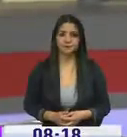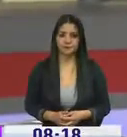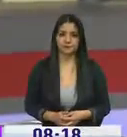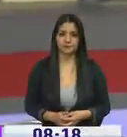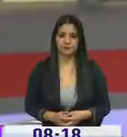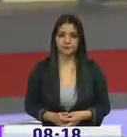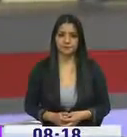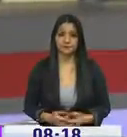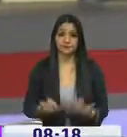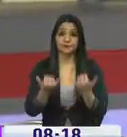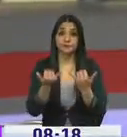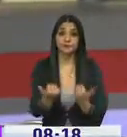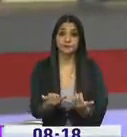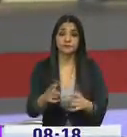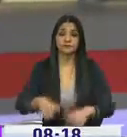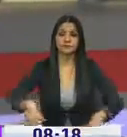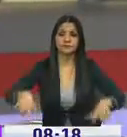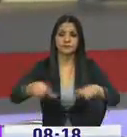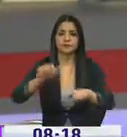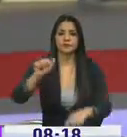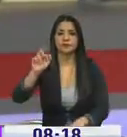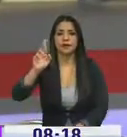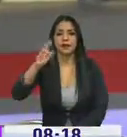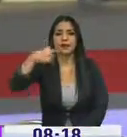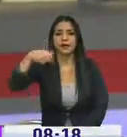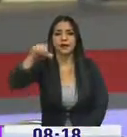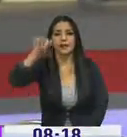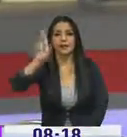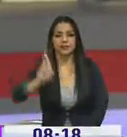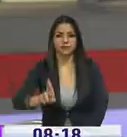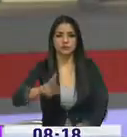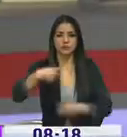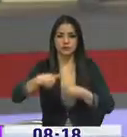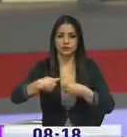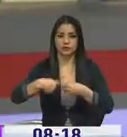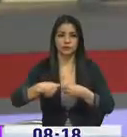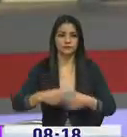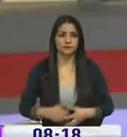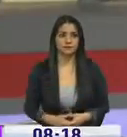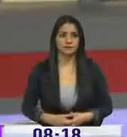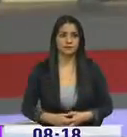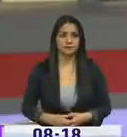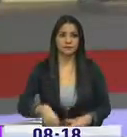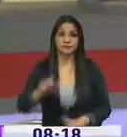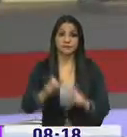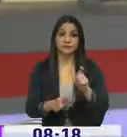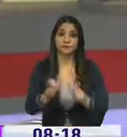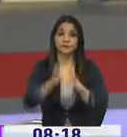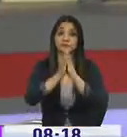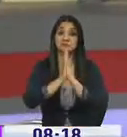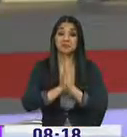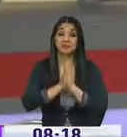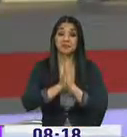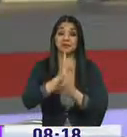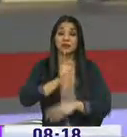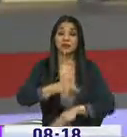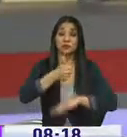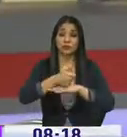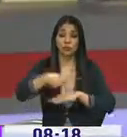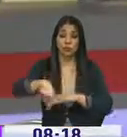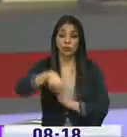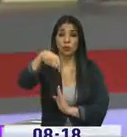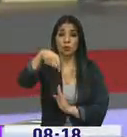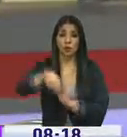ahora nos vamos a este sector de la argelia en el sur de quito ahí los moradores solicitan a las autoridades competentes del arreglo de un hueco que